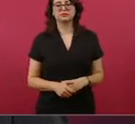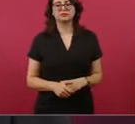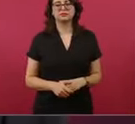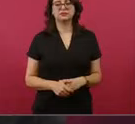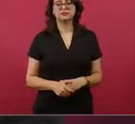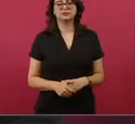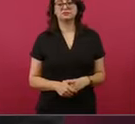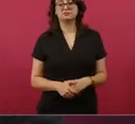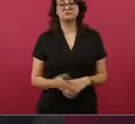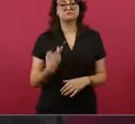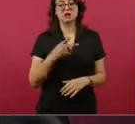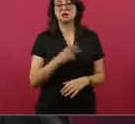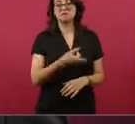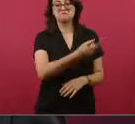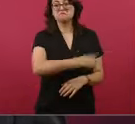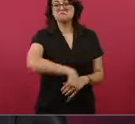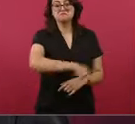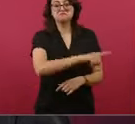Pero andan en eso.